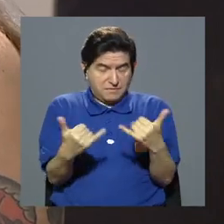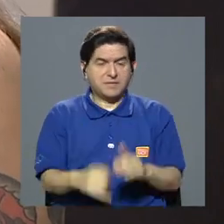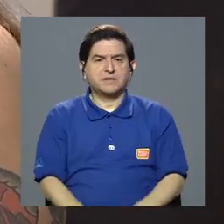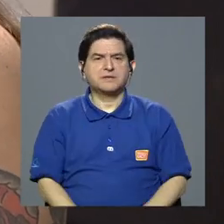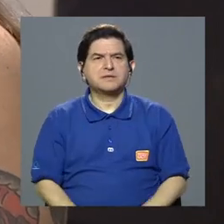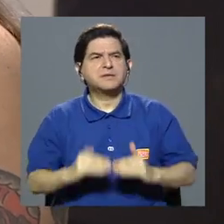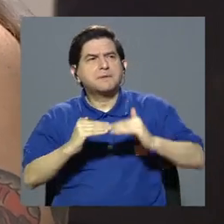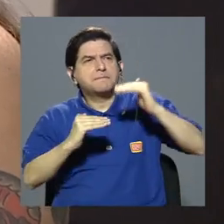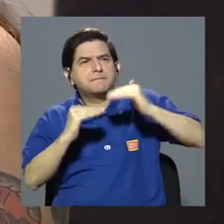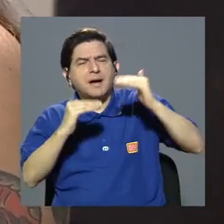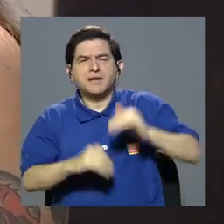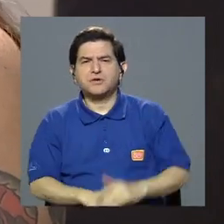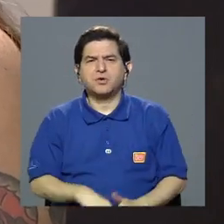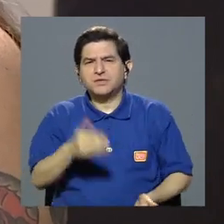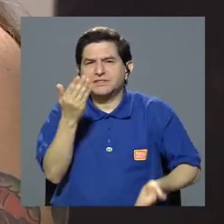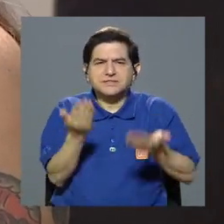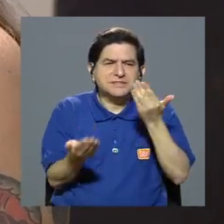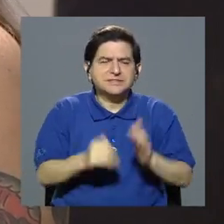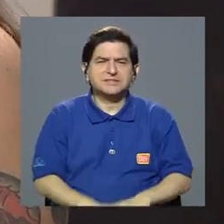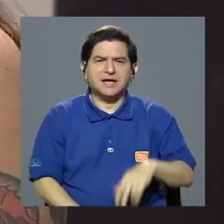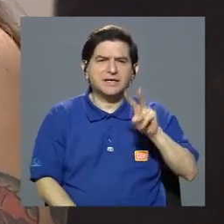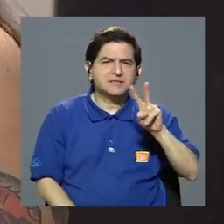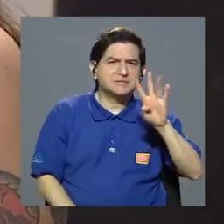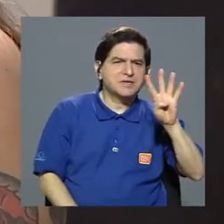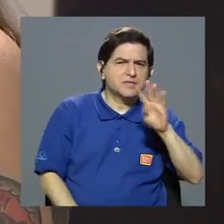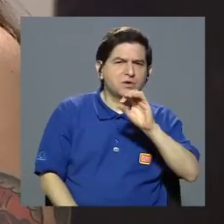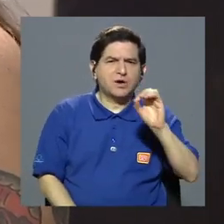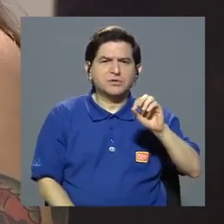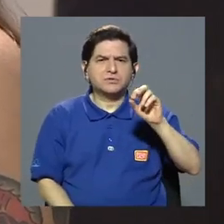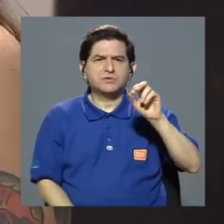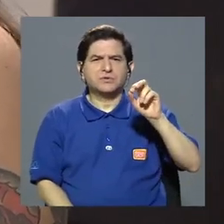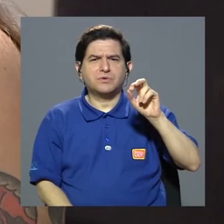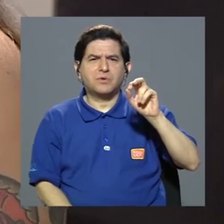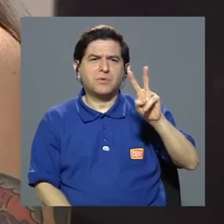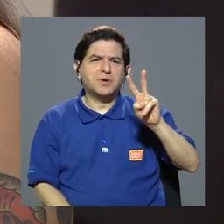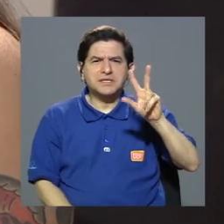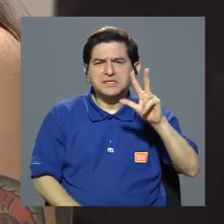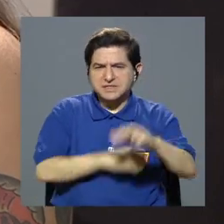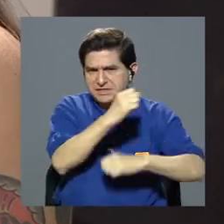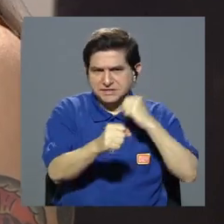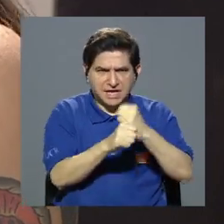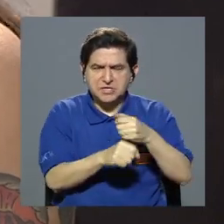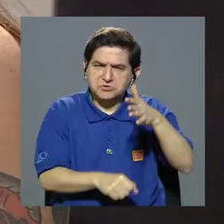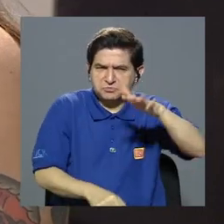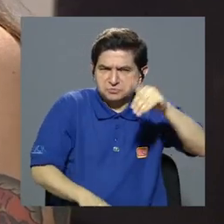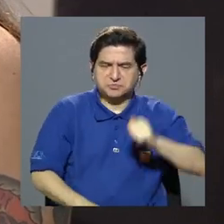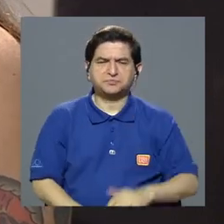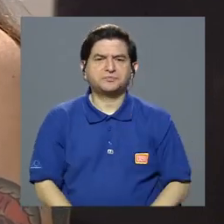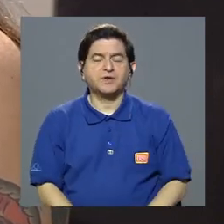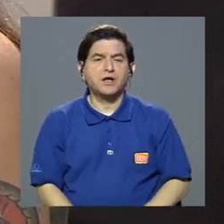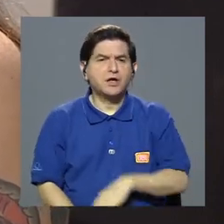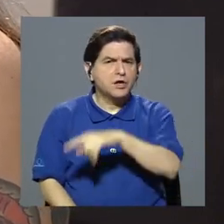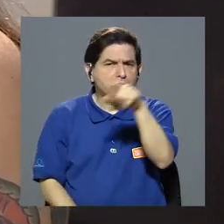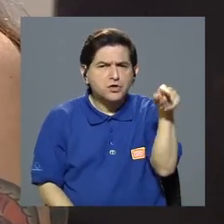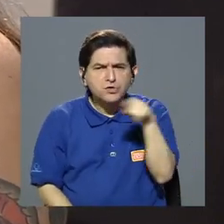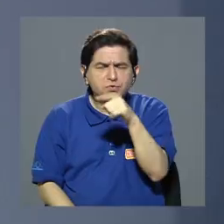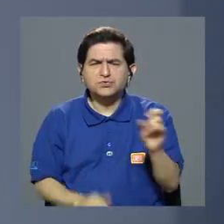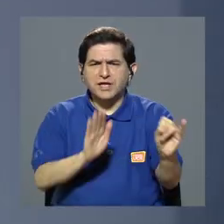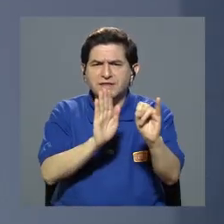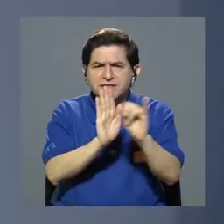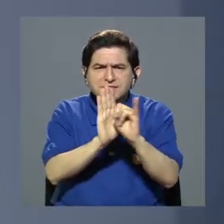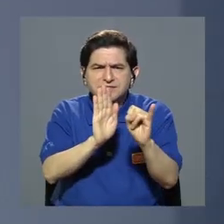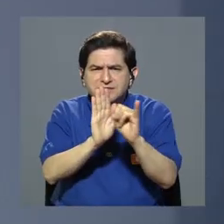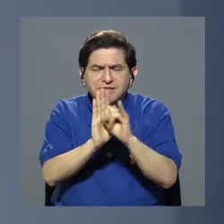este momento los mayores están como ha invertido 24 en 34 años digamos entonces para y estamos y como hacen ustedes